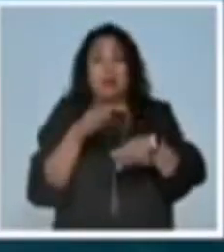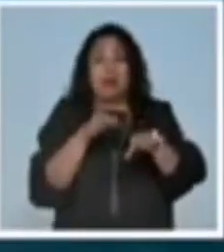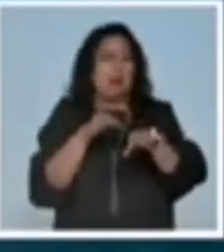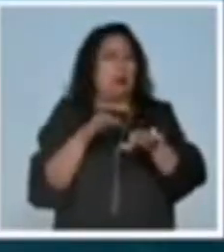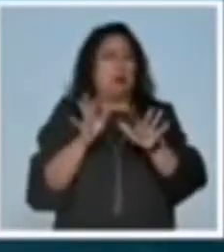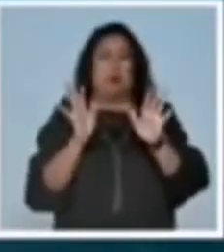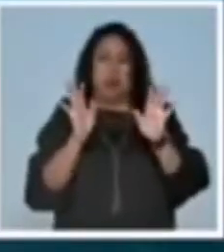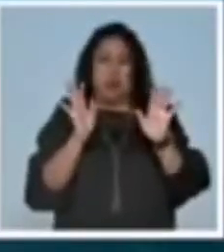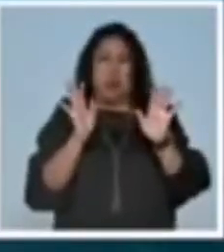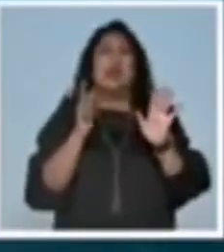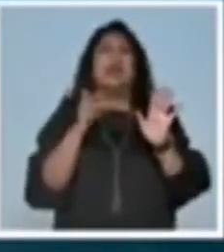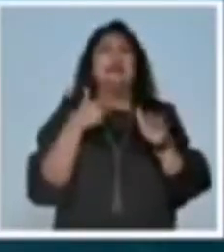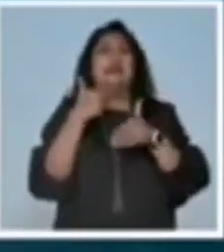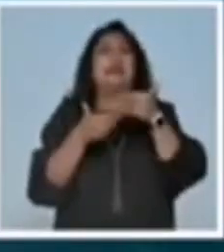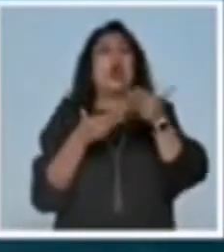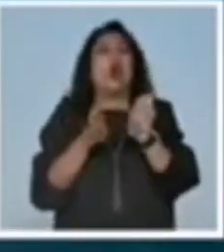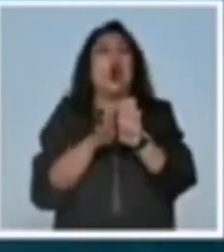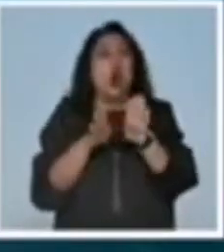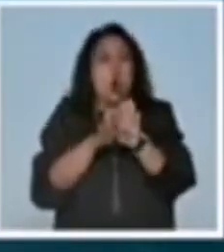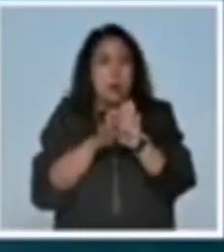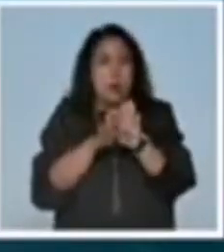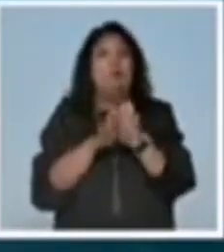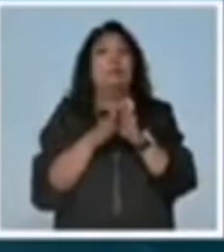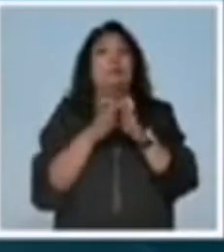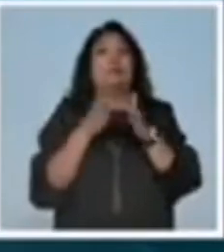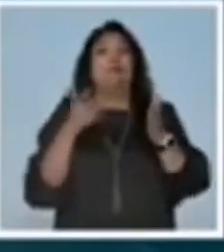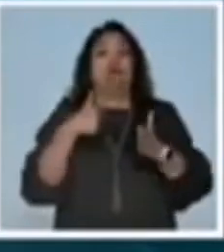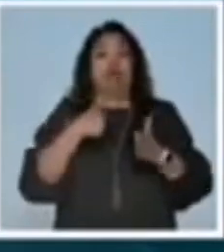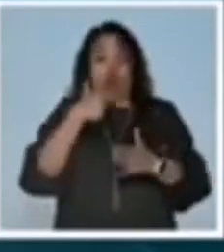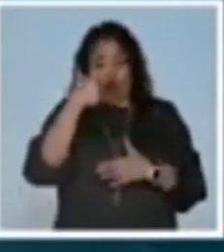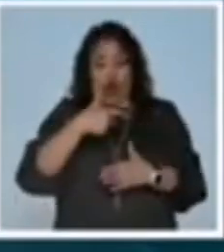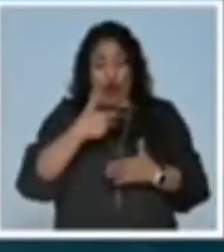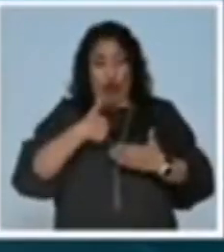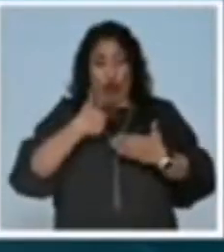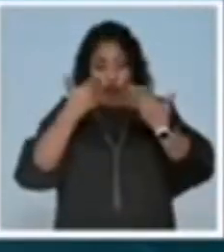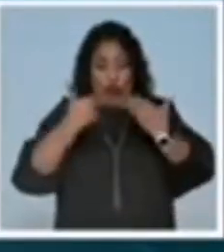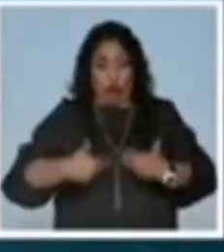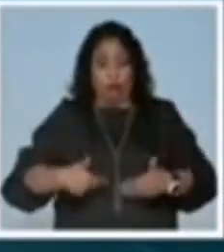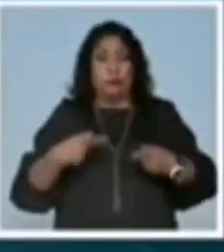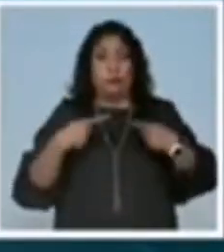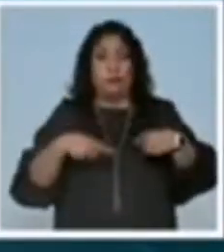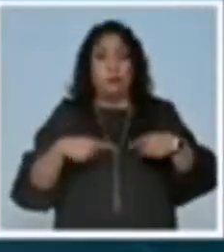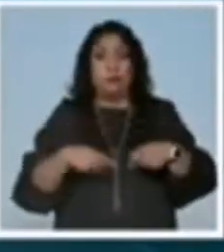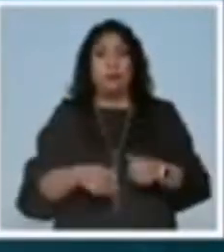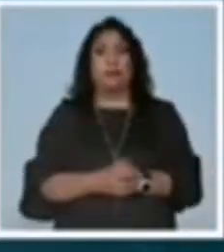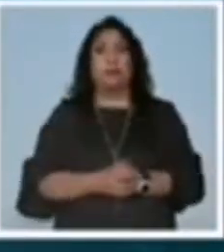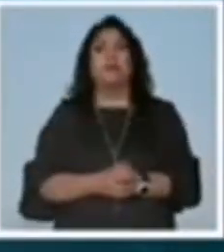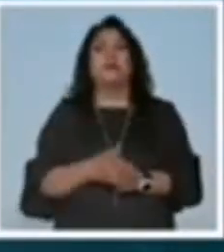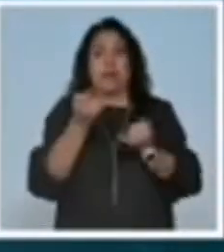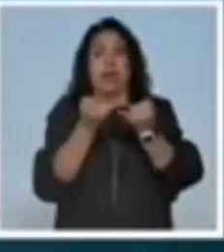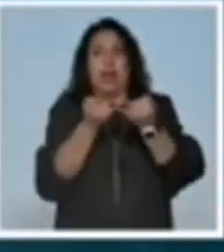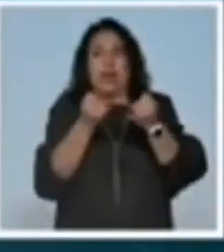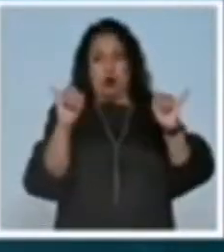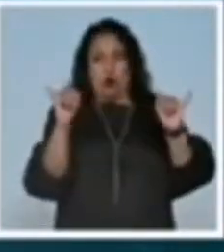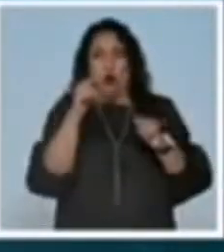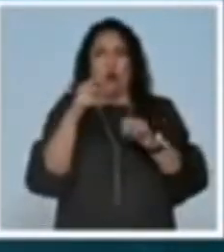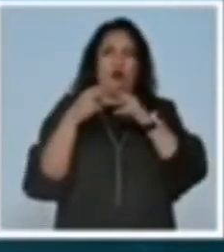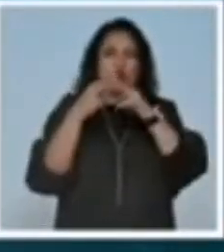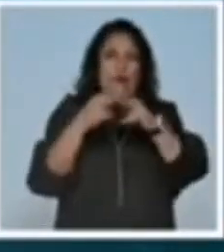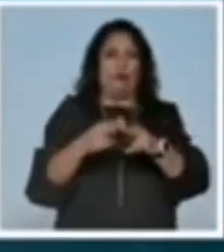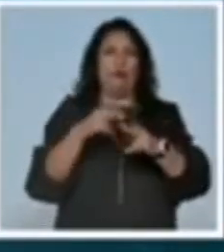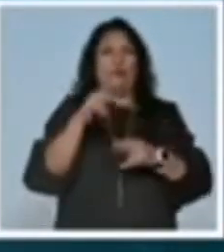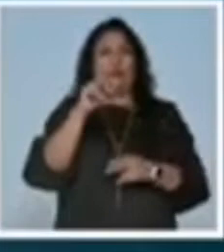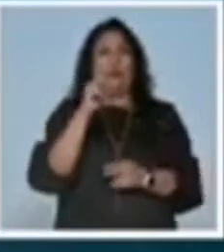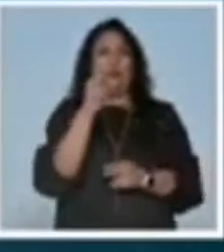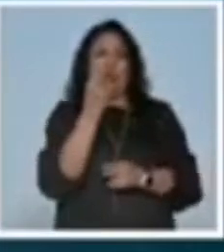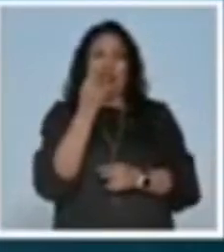trabajo. Lo que me da un seguimiento es la persona que soy hoy. La inauguración de esta